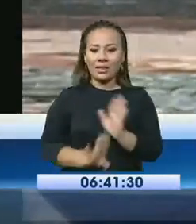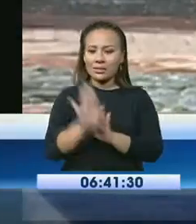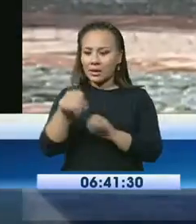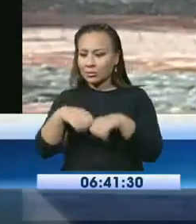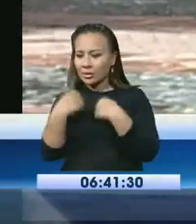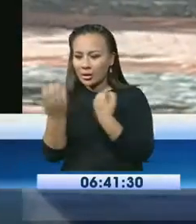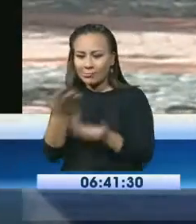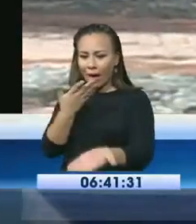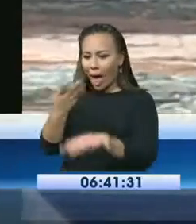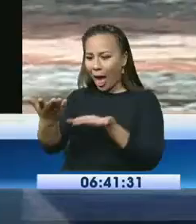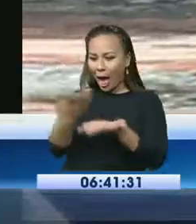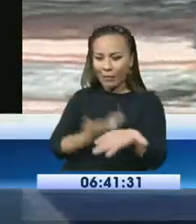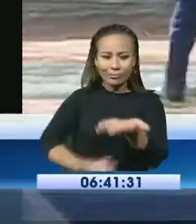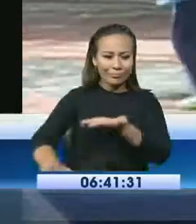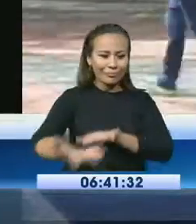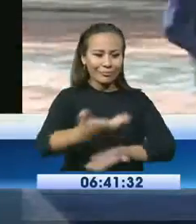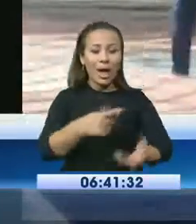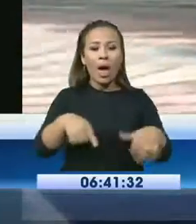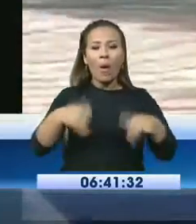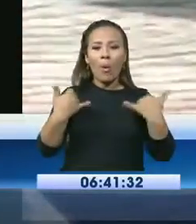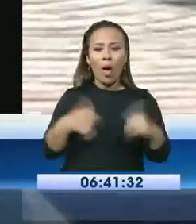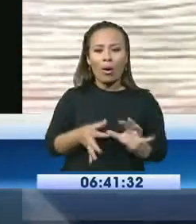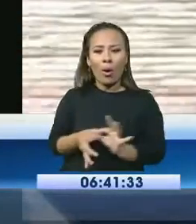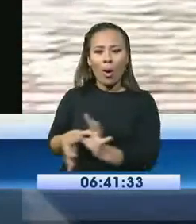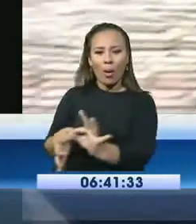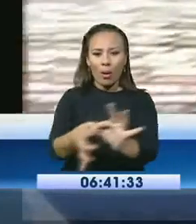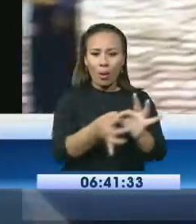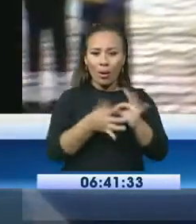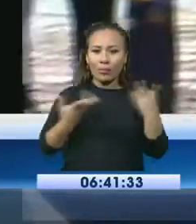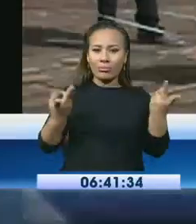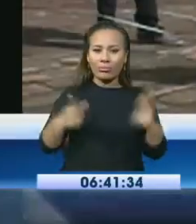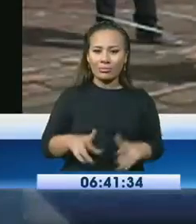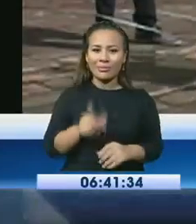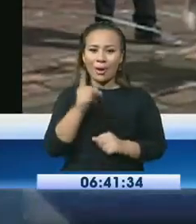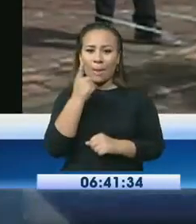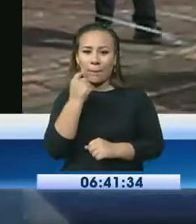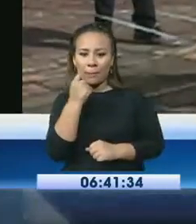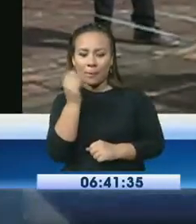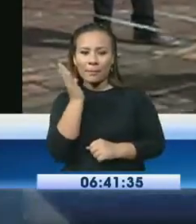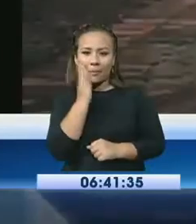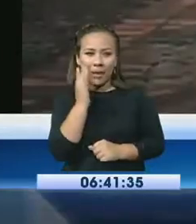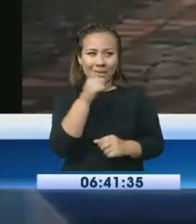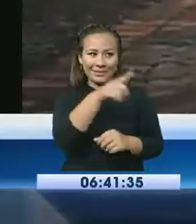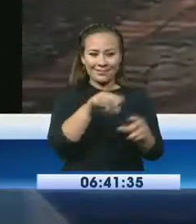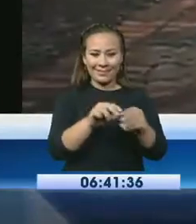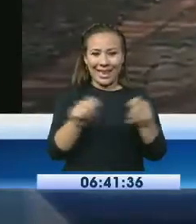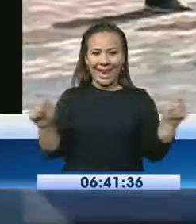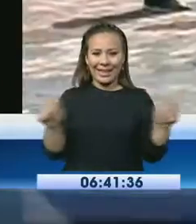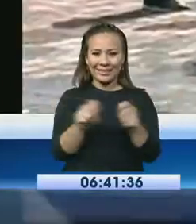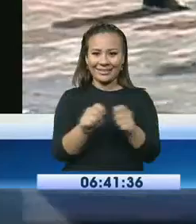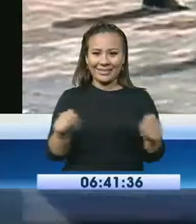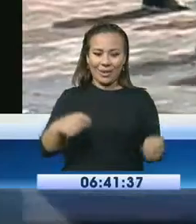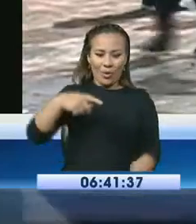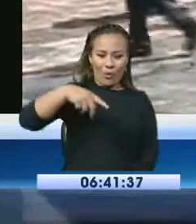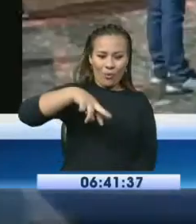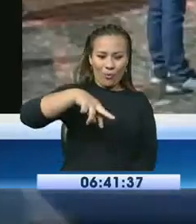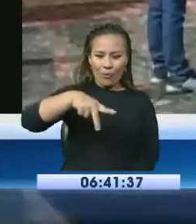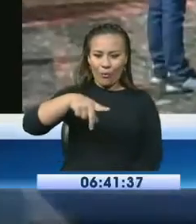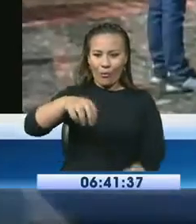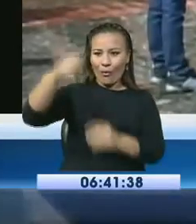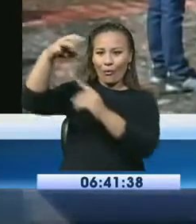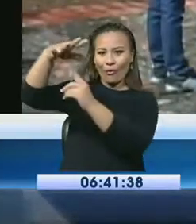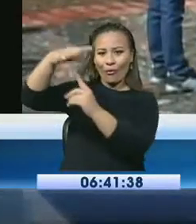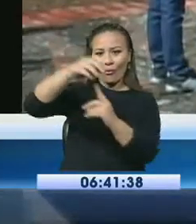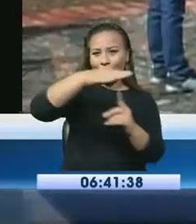si éstos todos nos permiten compartir con nuestros pares el elástico la rayuela la conecta las